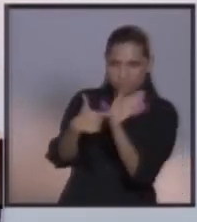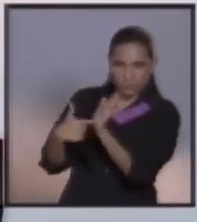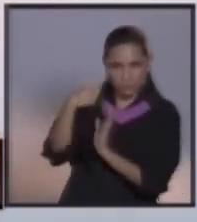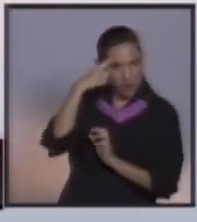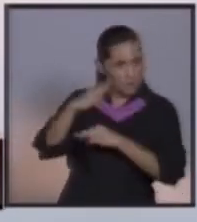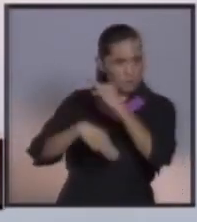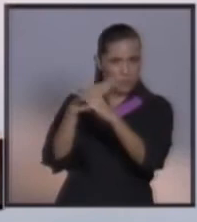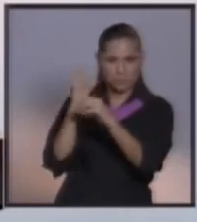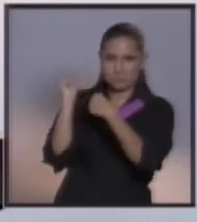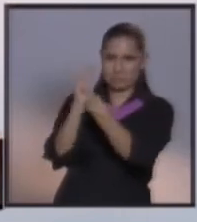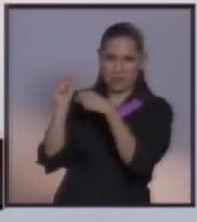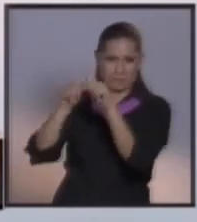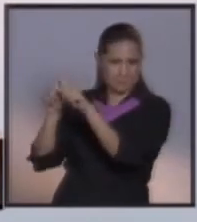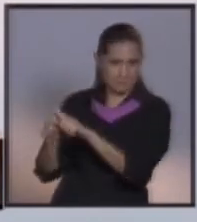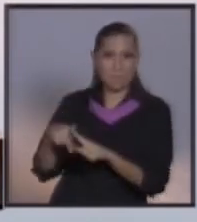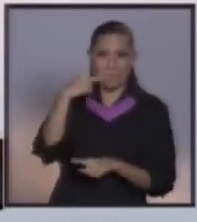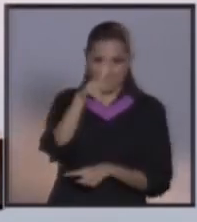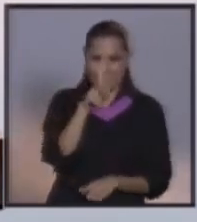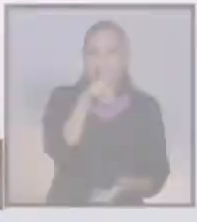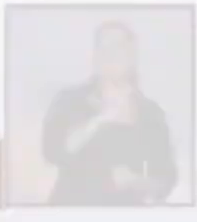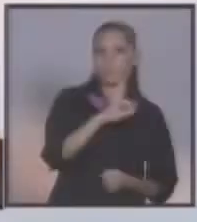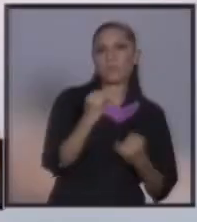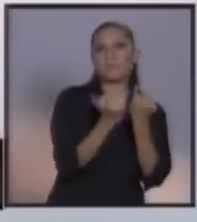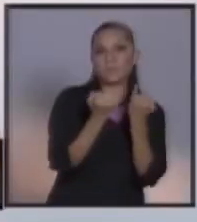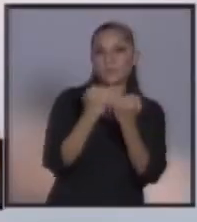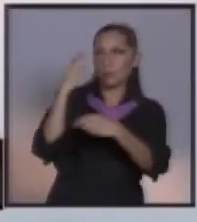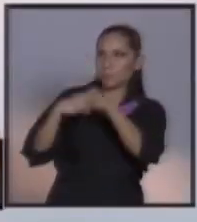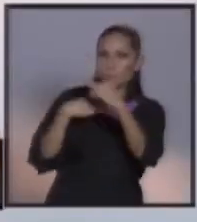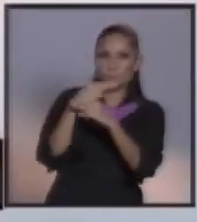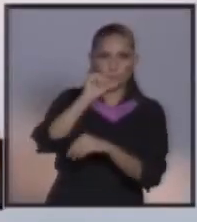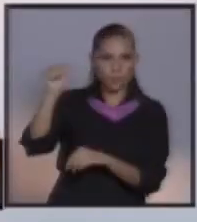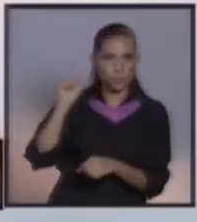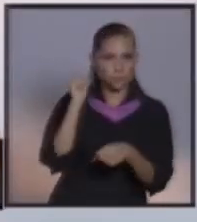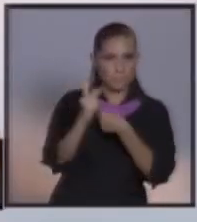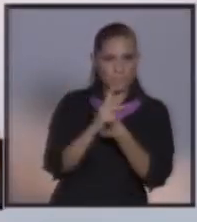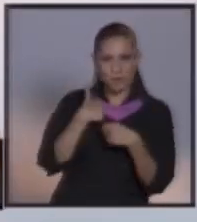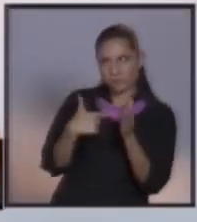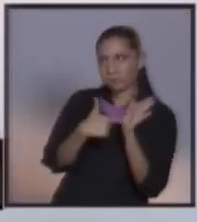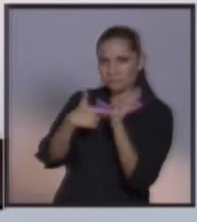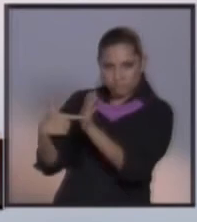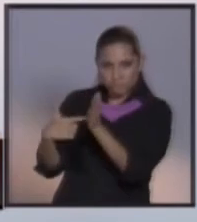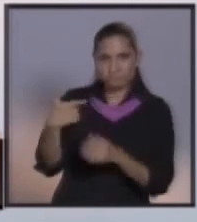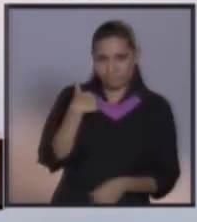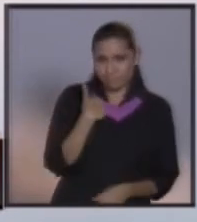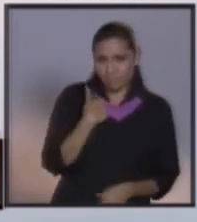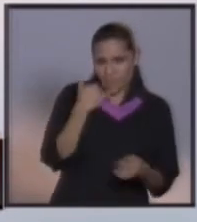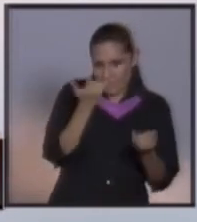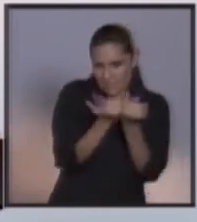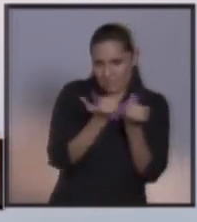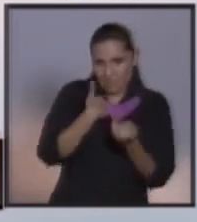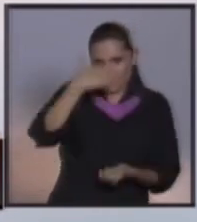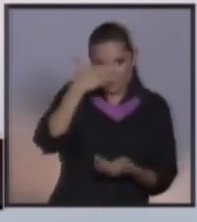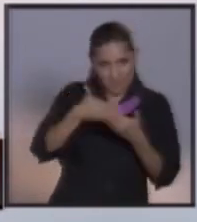ello es necesario primero tener un mejor desempeño al interior. Tuve ya la experiencia cuando, en medio de la crisis en el Estado de